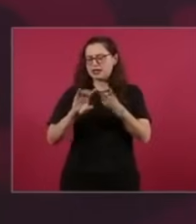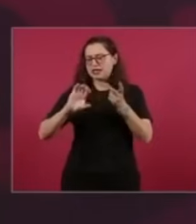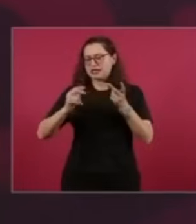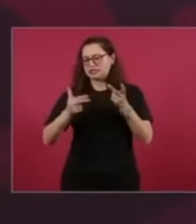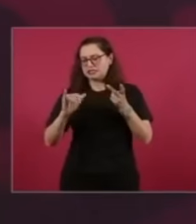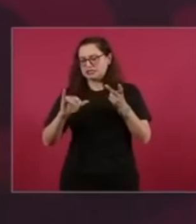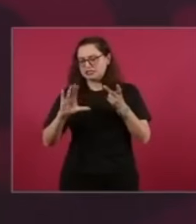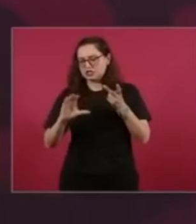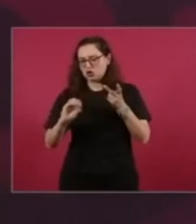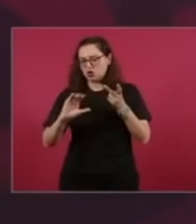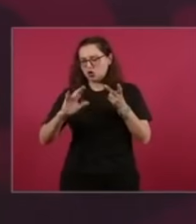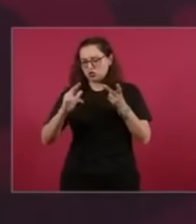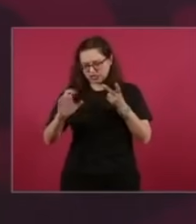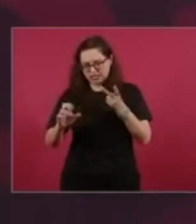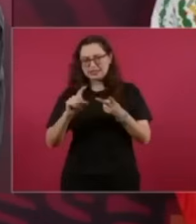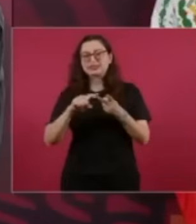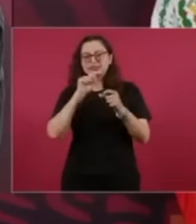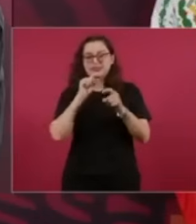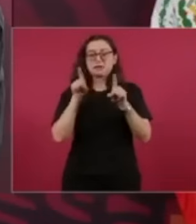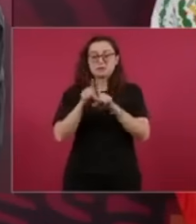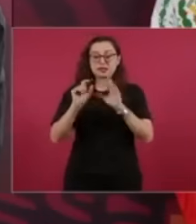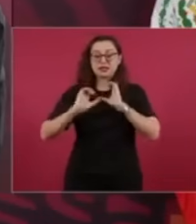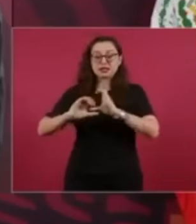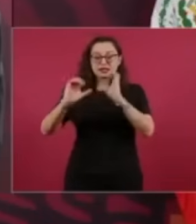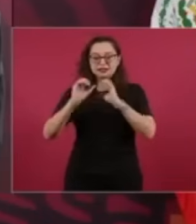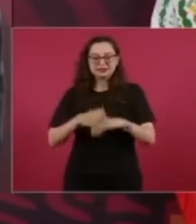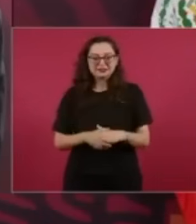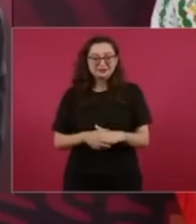Ese de Tum Tum, ¿quién es?